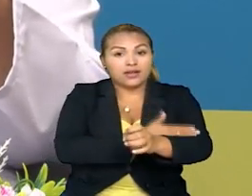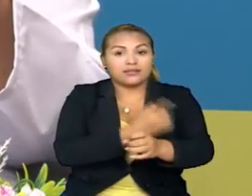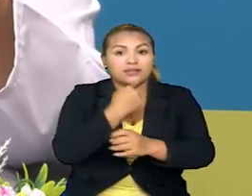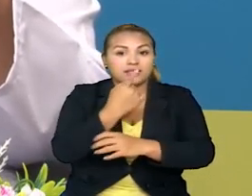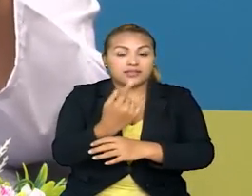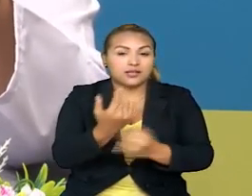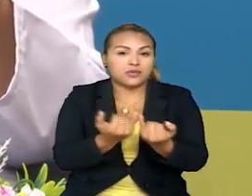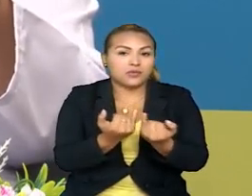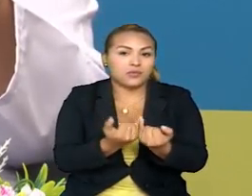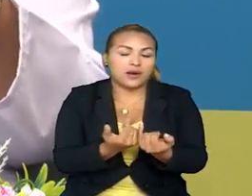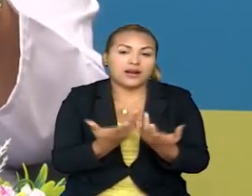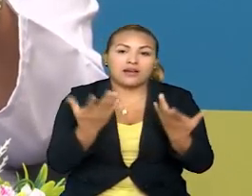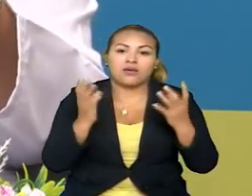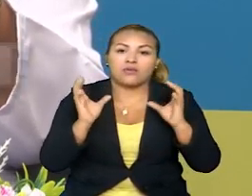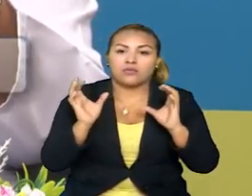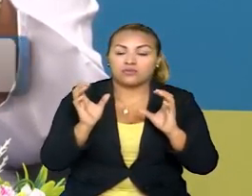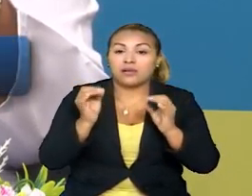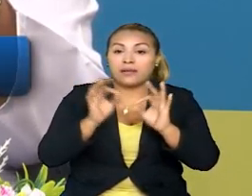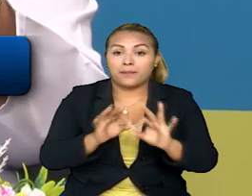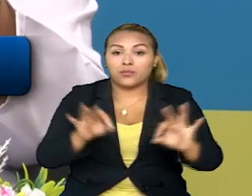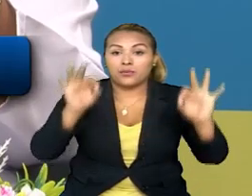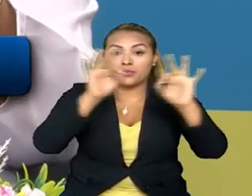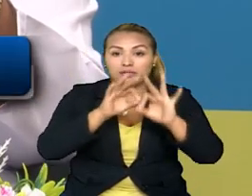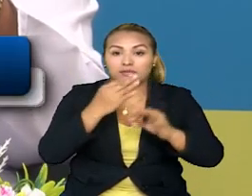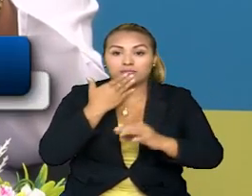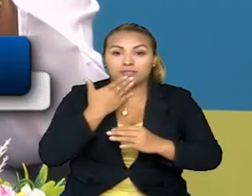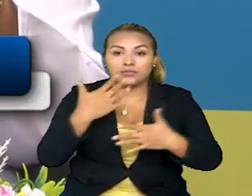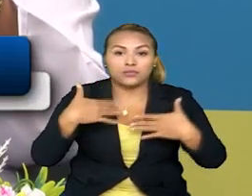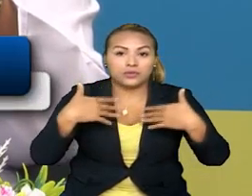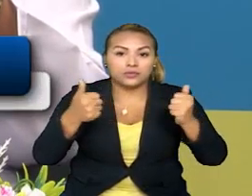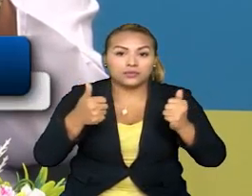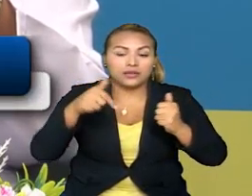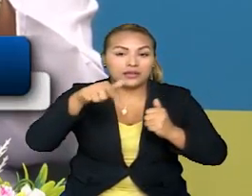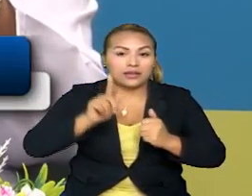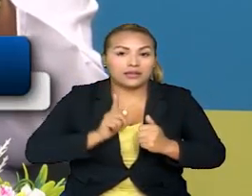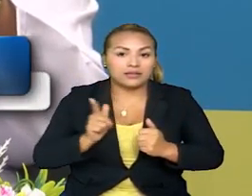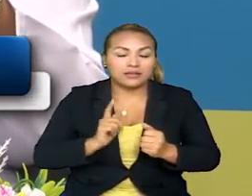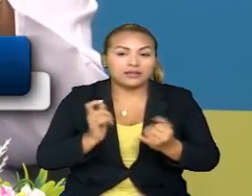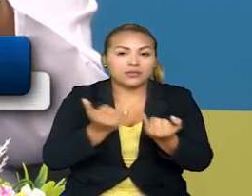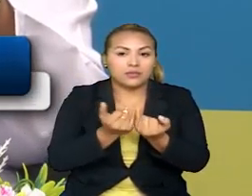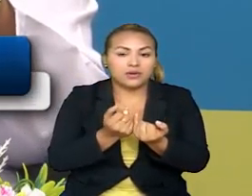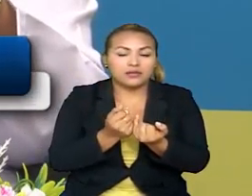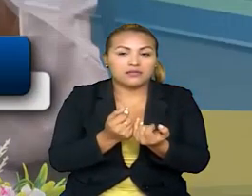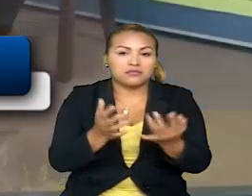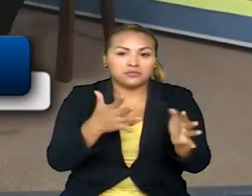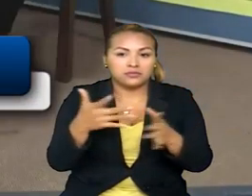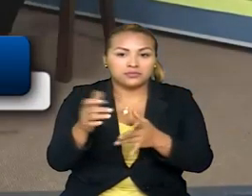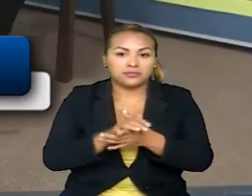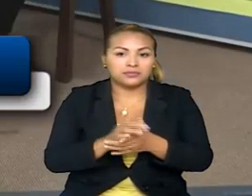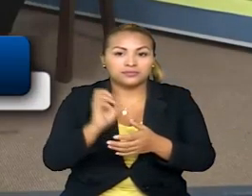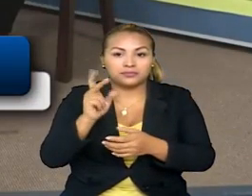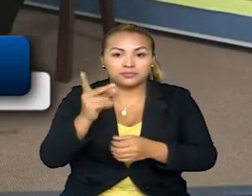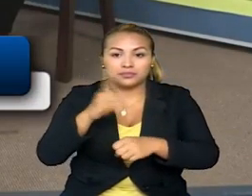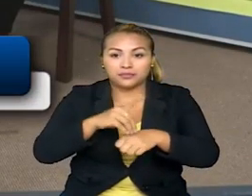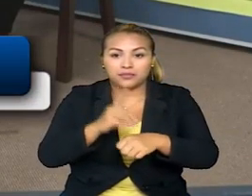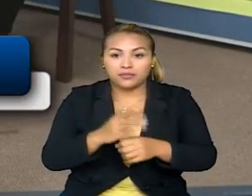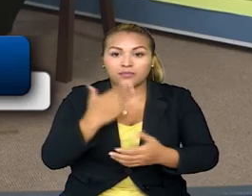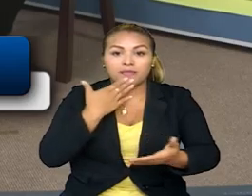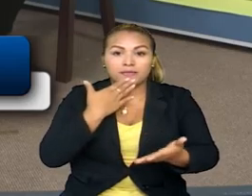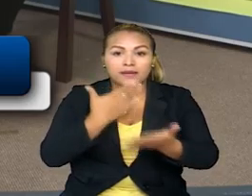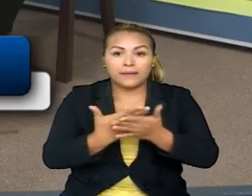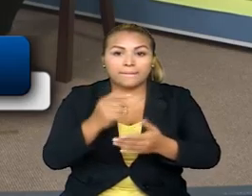salud el bienestar físico psicológico y mental del ser humano que incluye un ambiente un medio ambiente sano aunque electorales vencemos por su